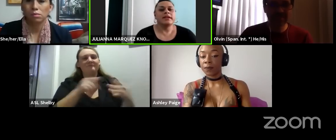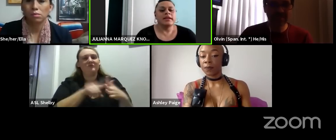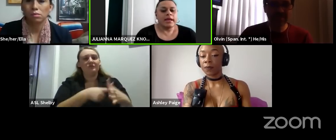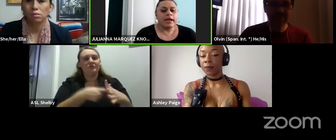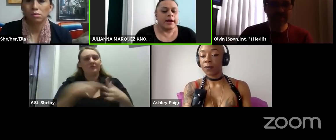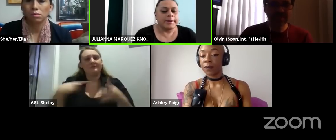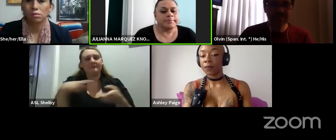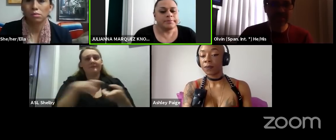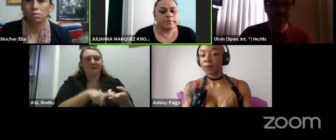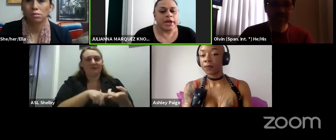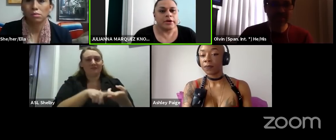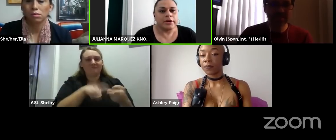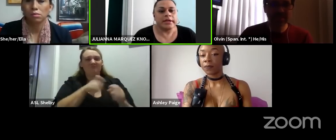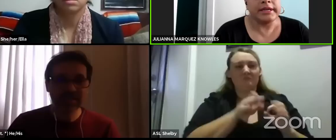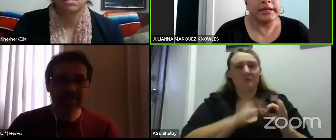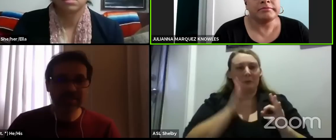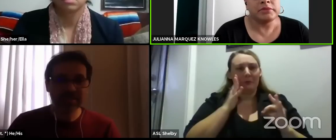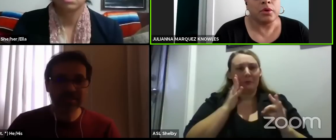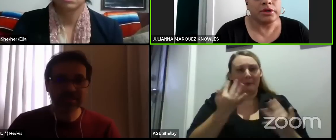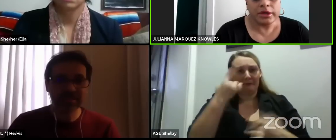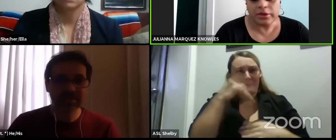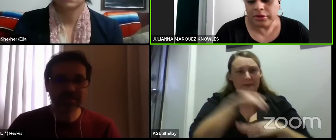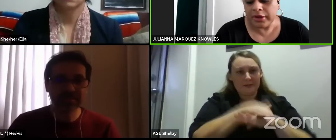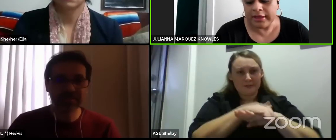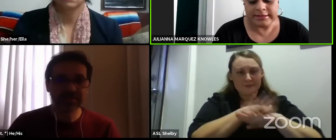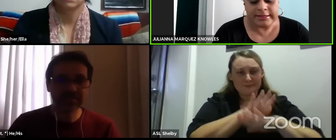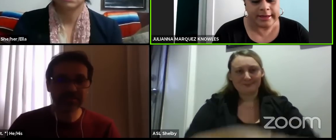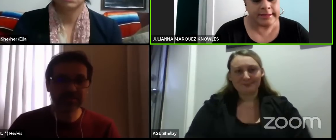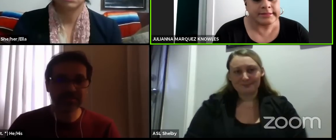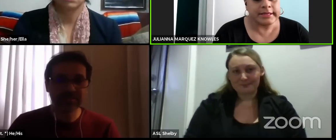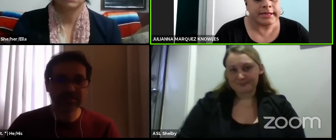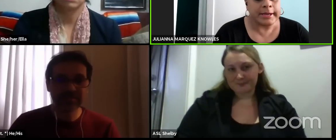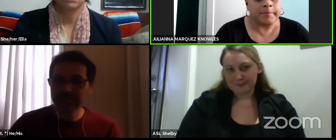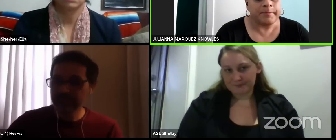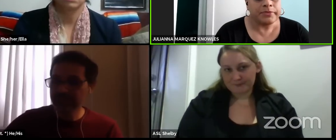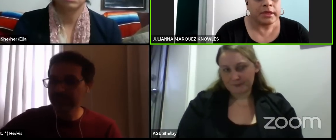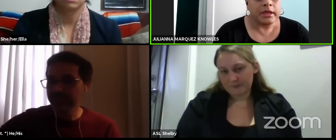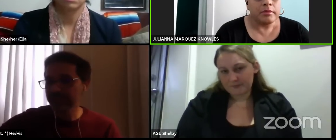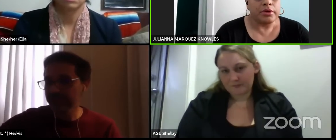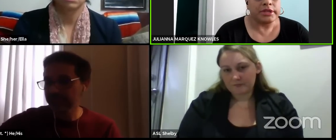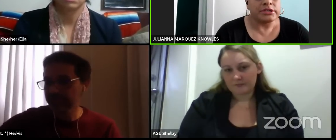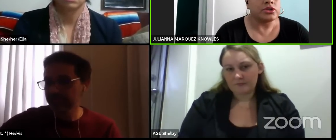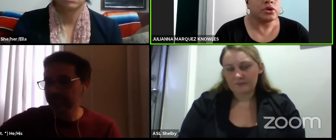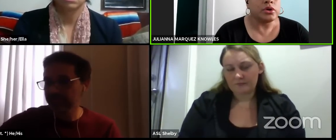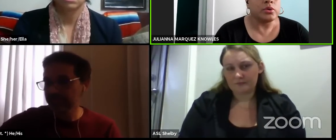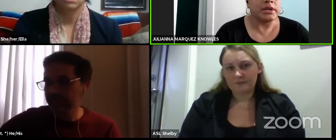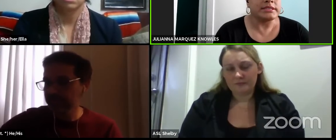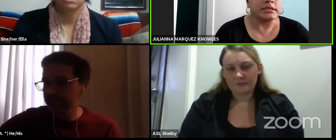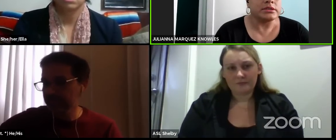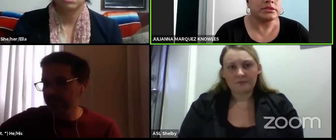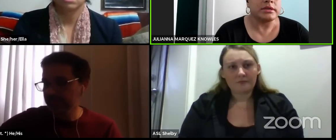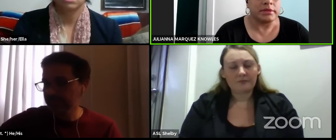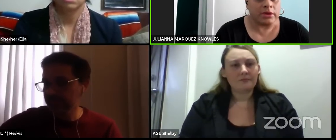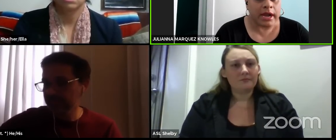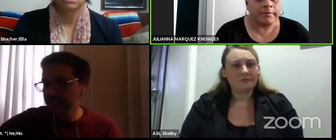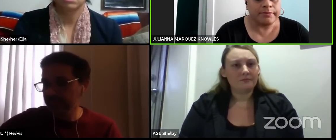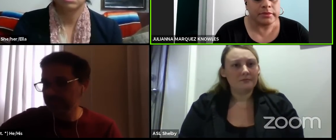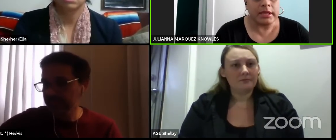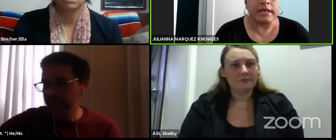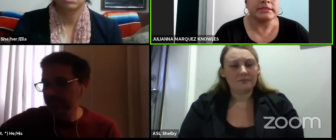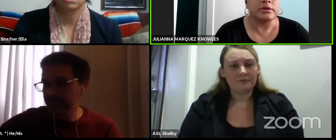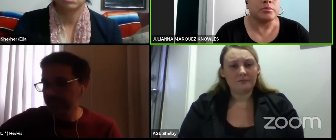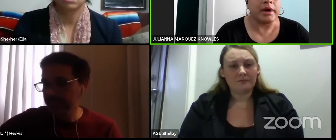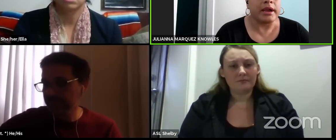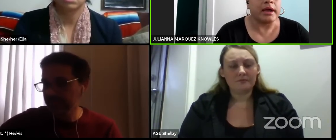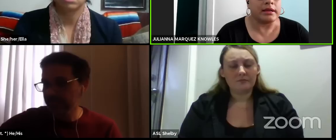están? Bueno, lo único que yo tengo que decir es que pues yo soy una sexo servidora